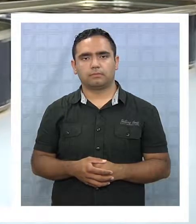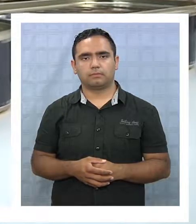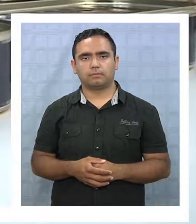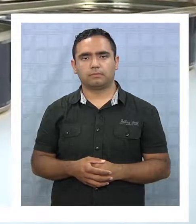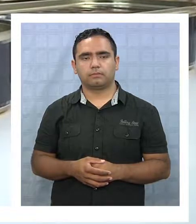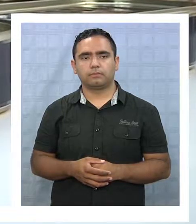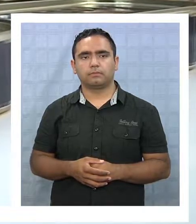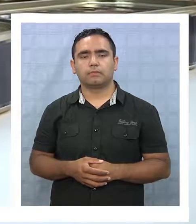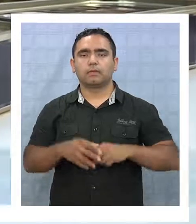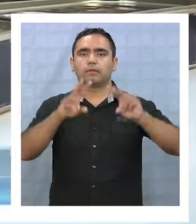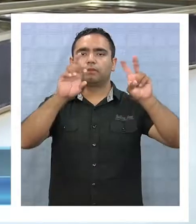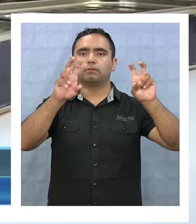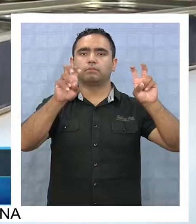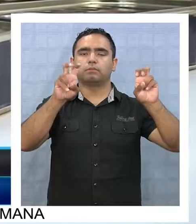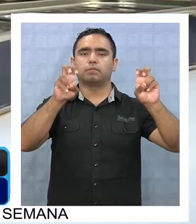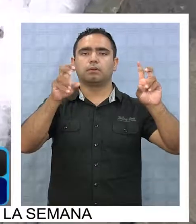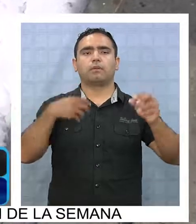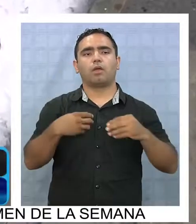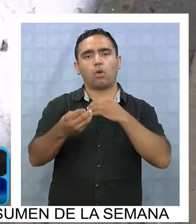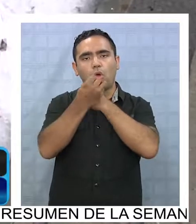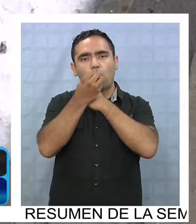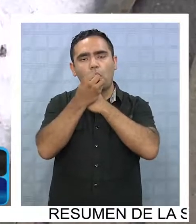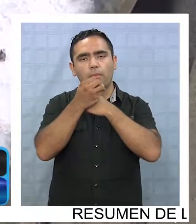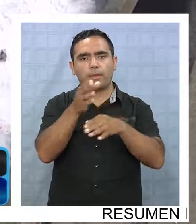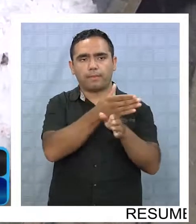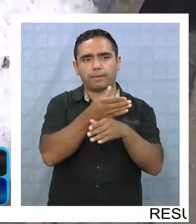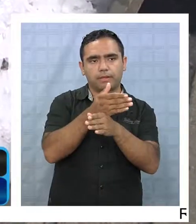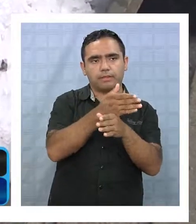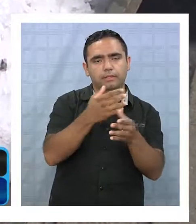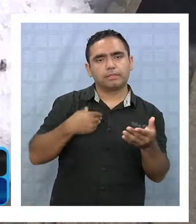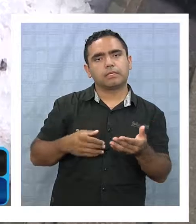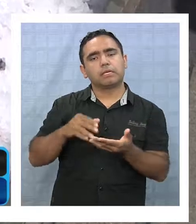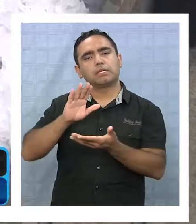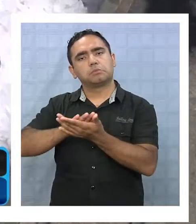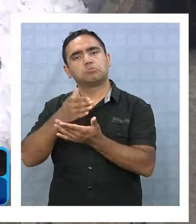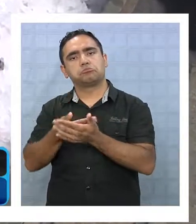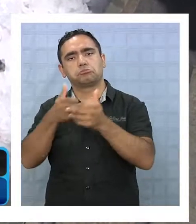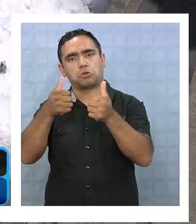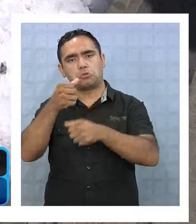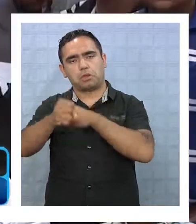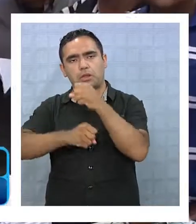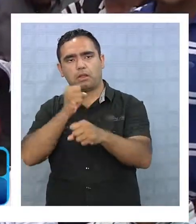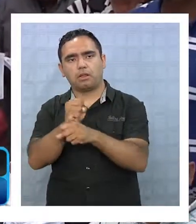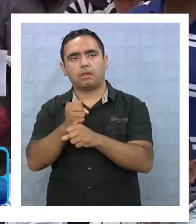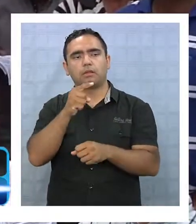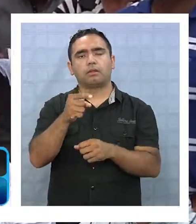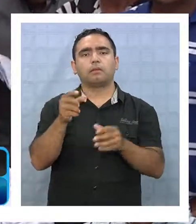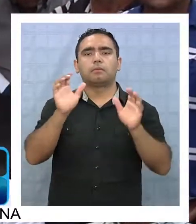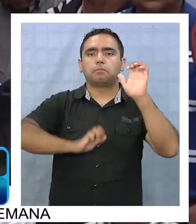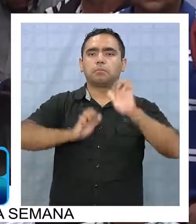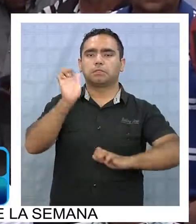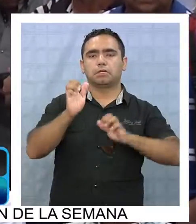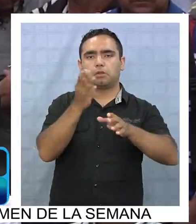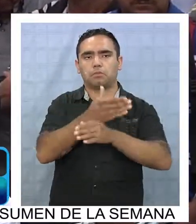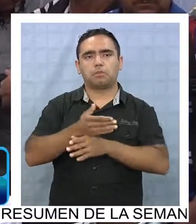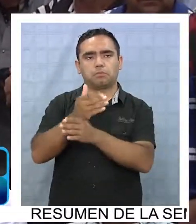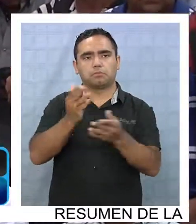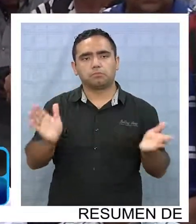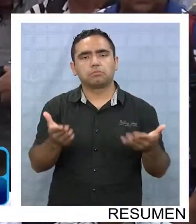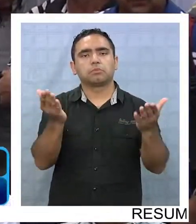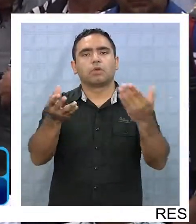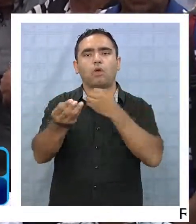Con el lema, come pescado y súmate al kilo de salud por año, empresarios pesqueros lanzaron su campaña de promoción del